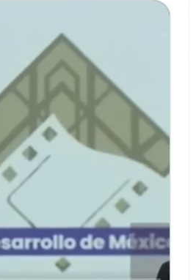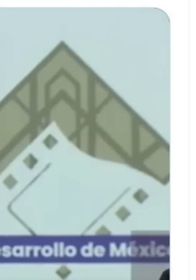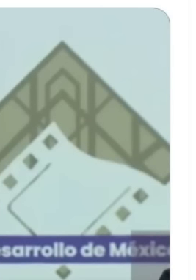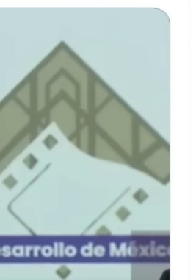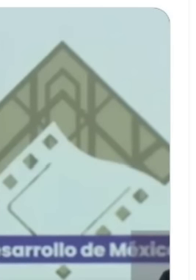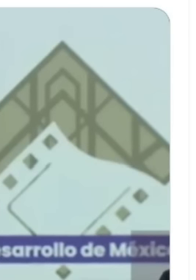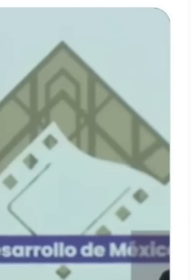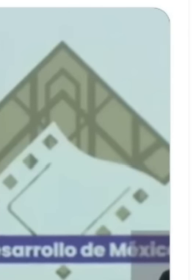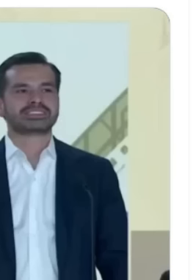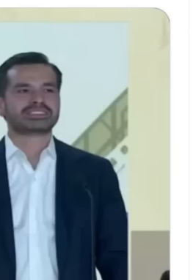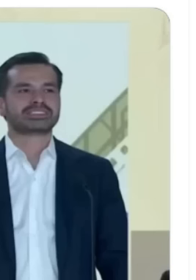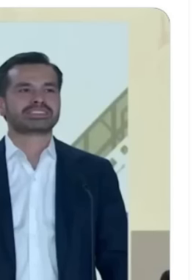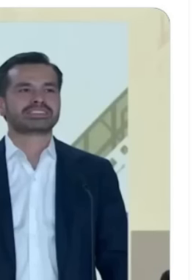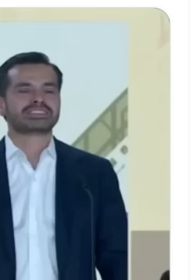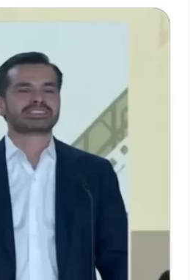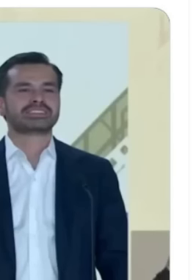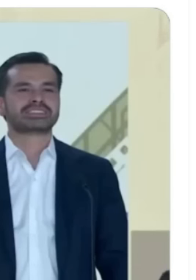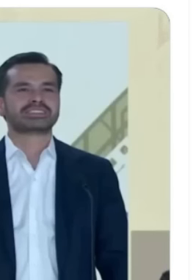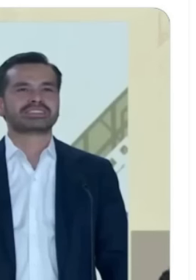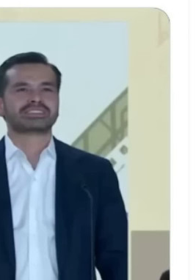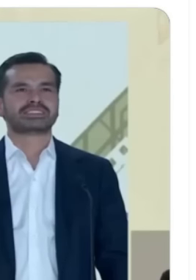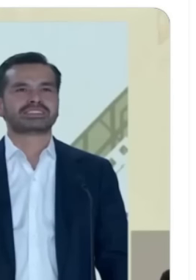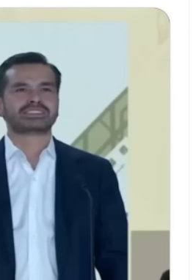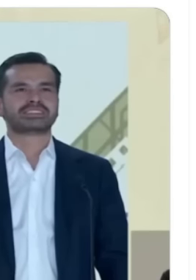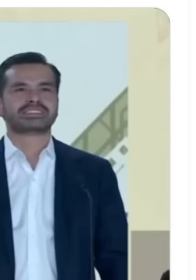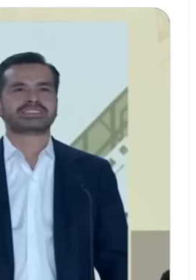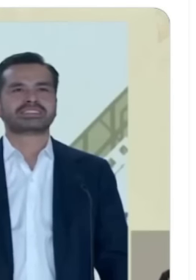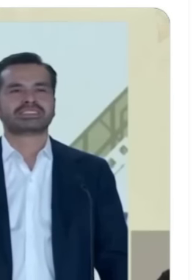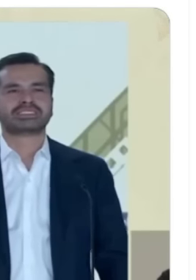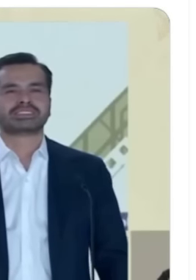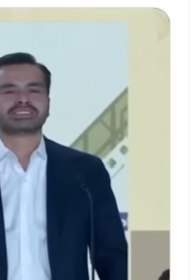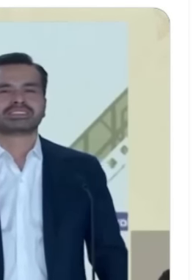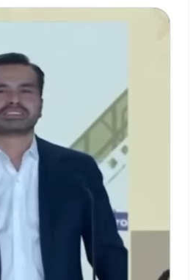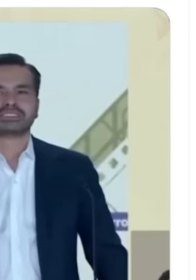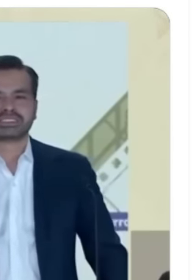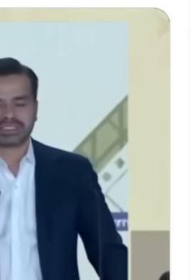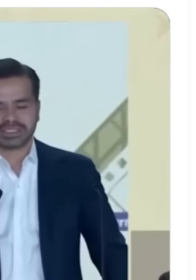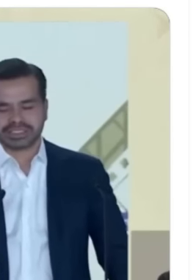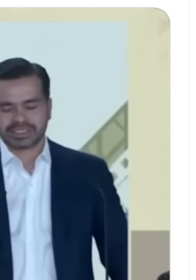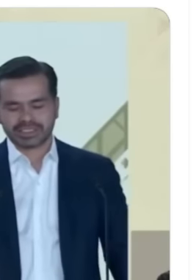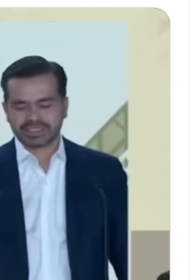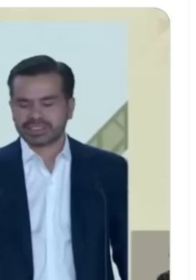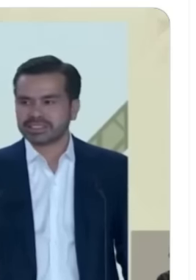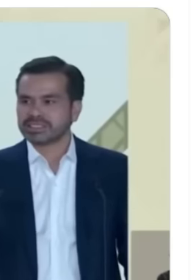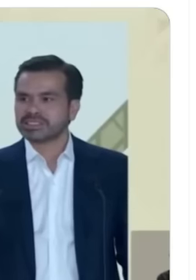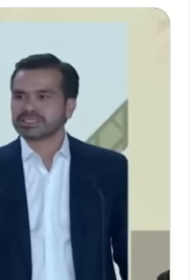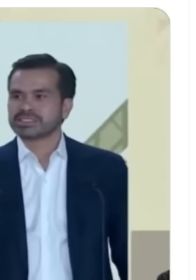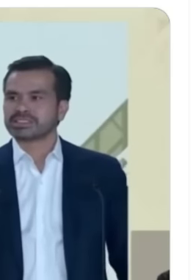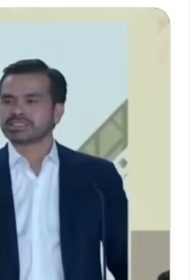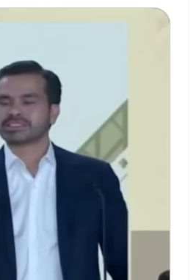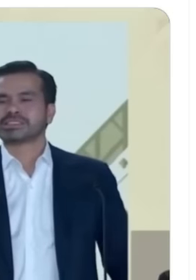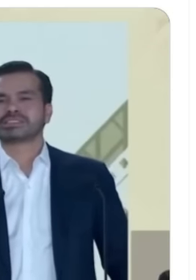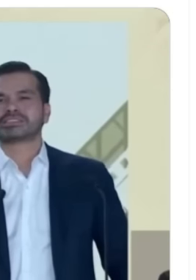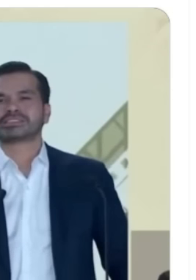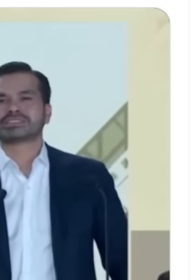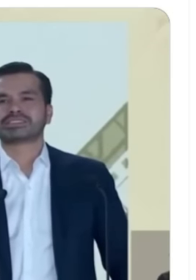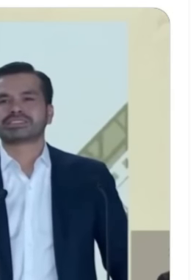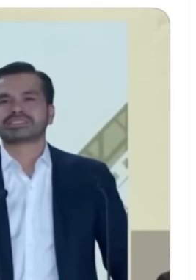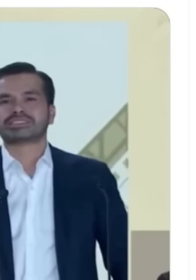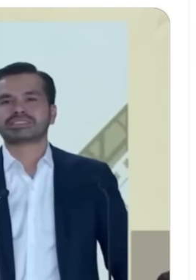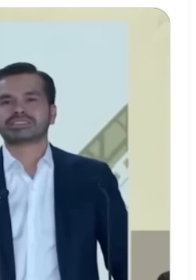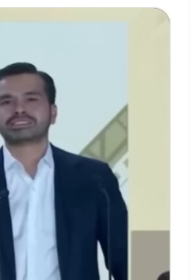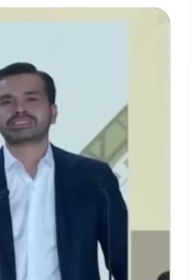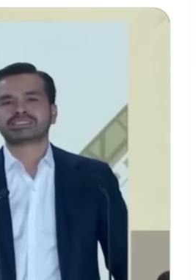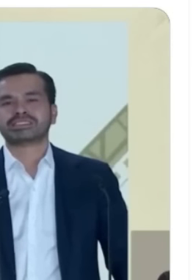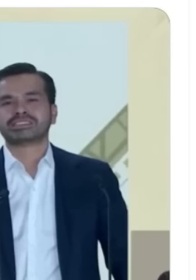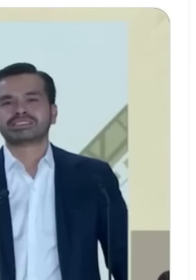Los programas sociales, que es falso, que la candidata del PRIAN los va a mantener, porque si no el PAN no hubiera votado en contra de estos